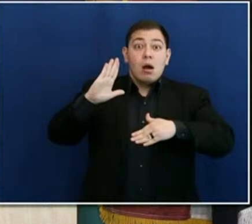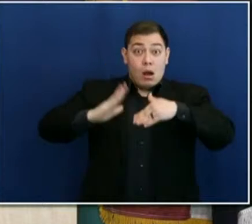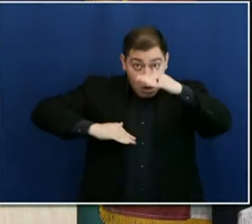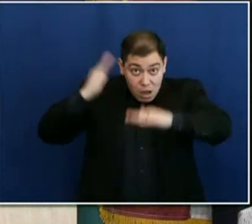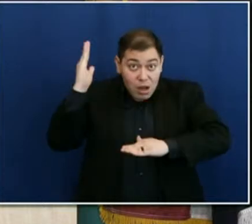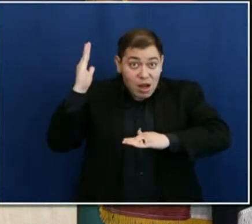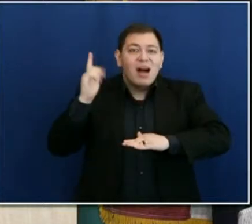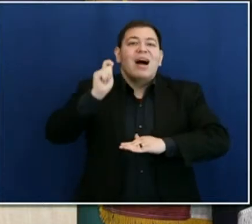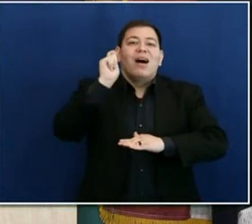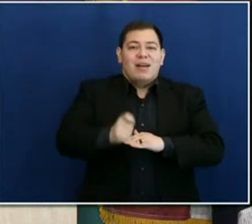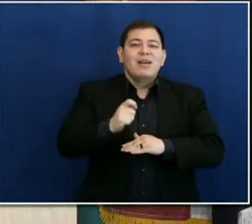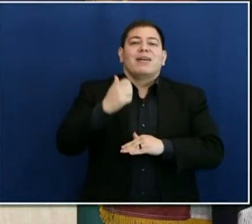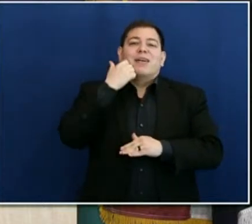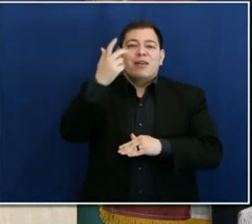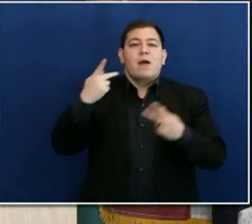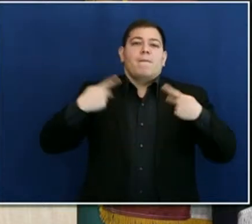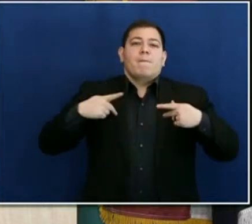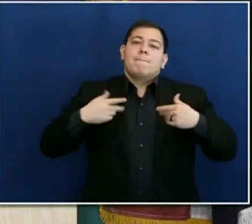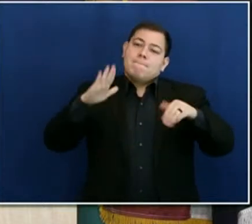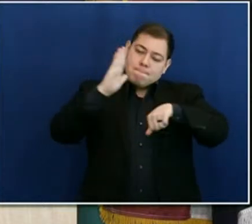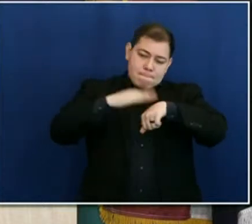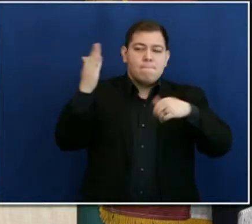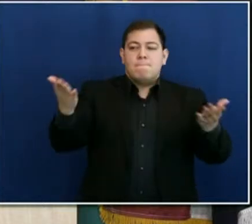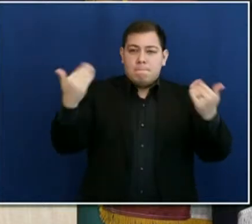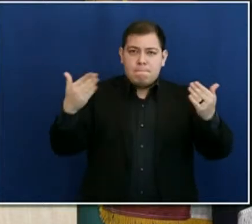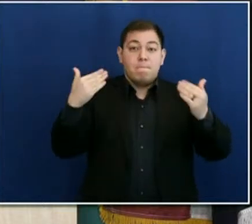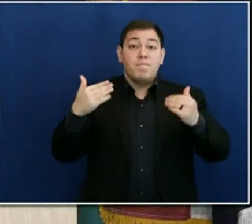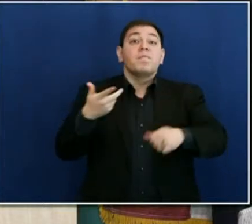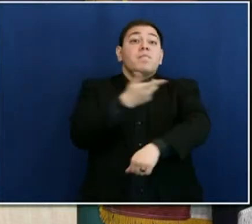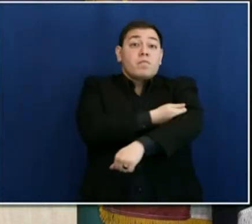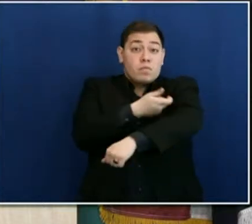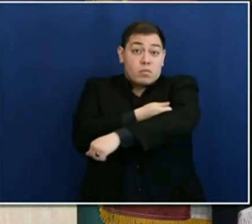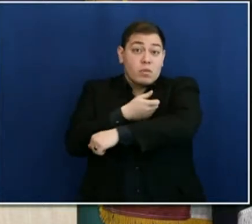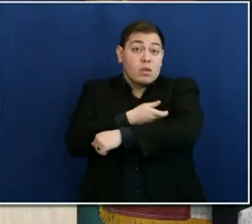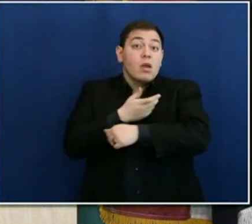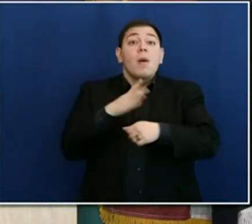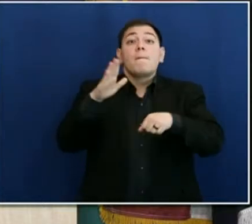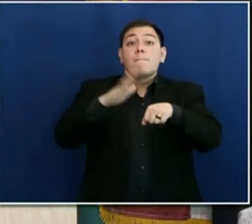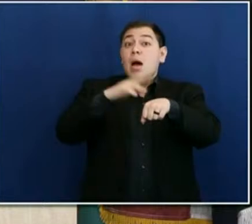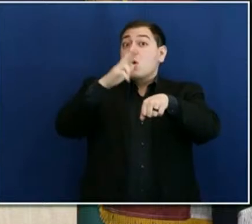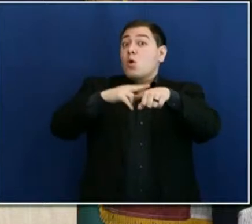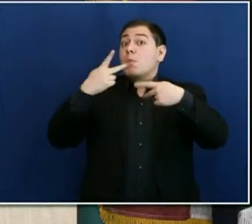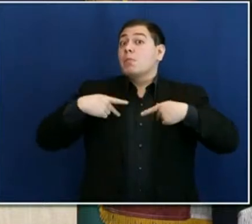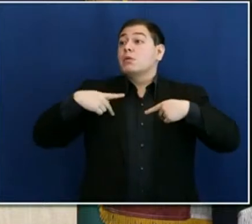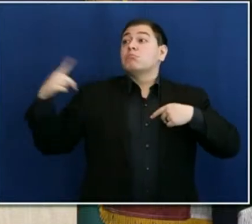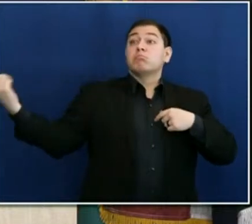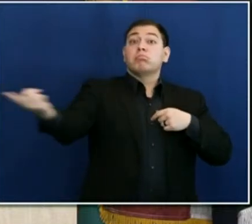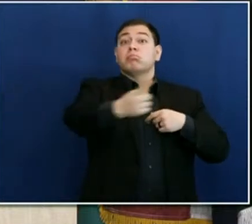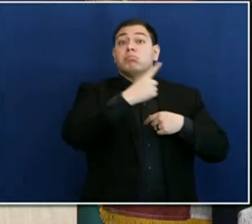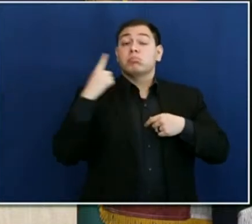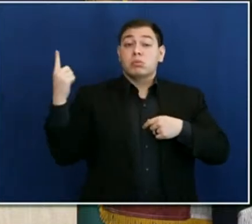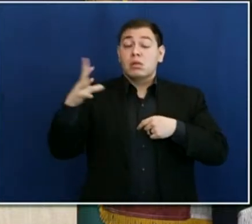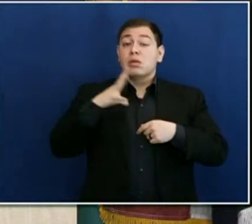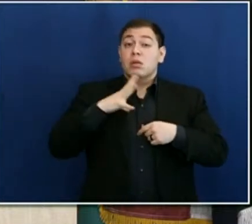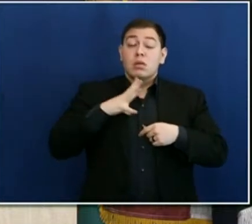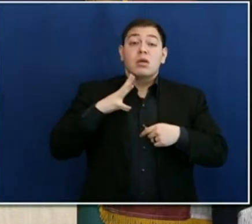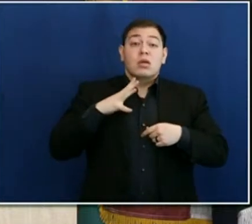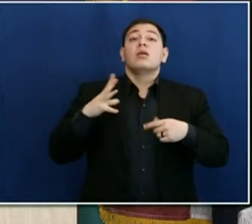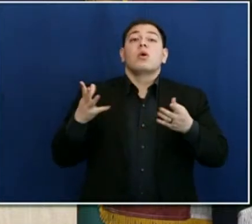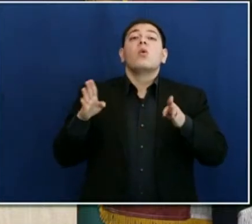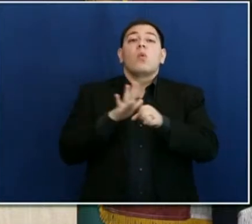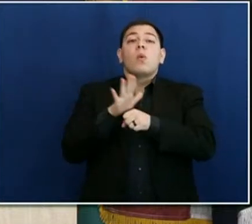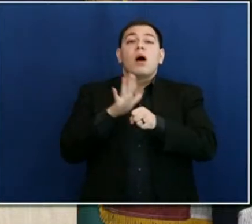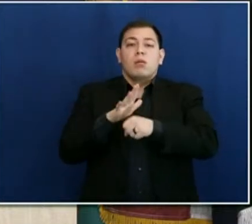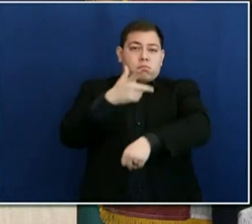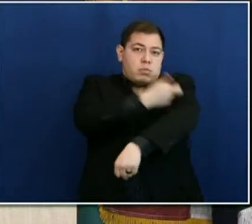la mayoría de las personas, 99% de las personas tienen por lo menos una vacuna. Las personas de 65 años en adelante en el Distrito 1,